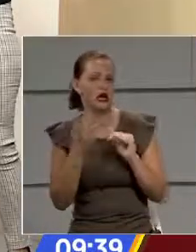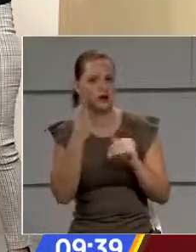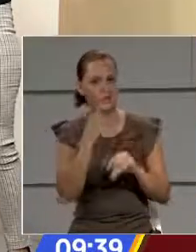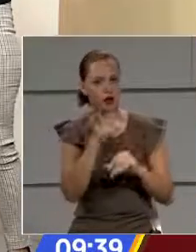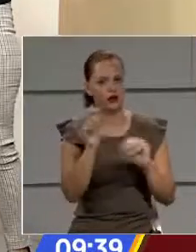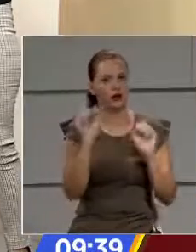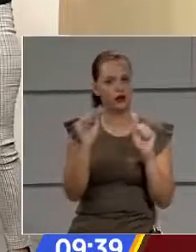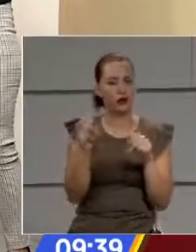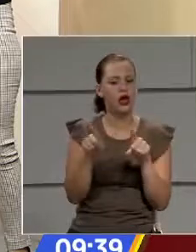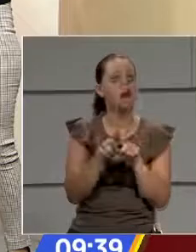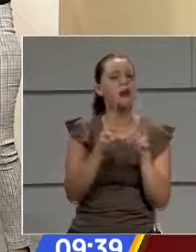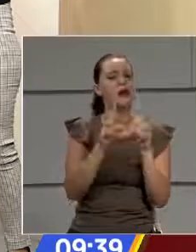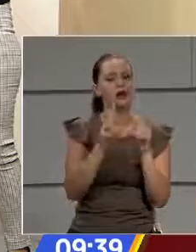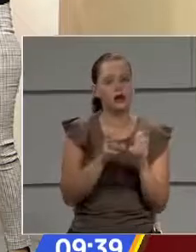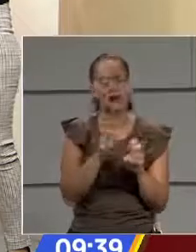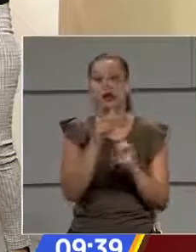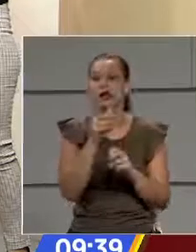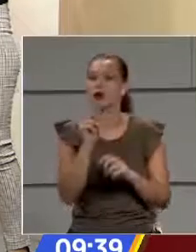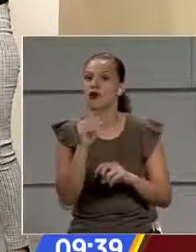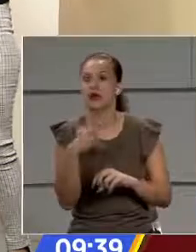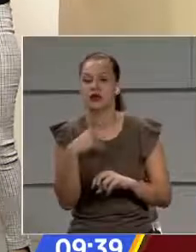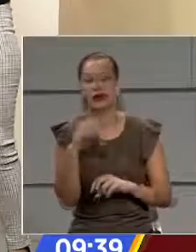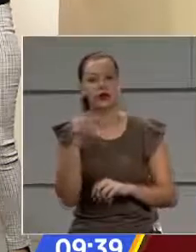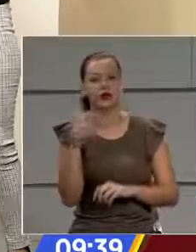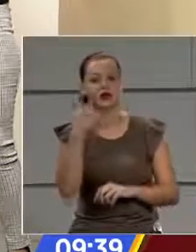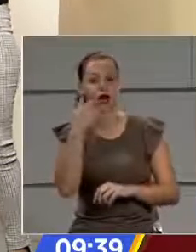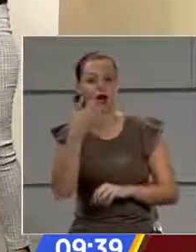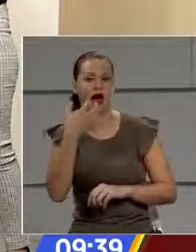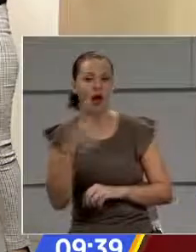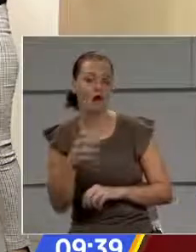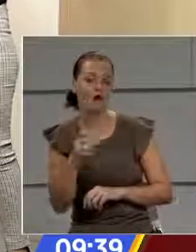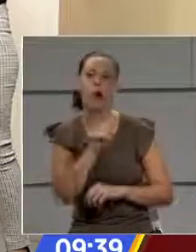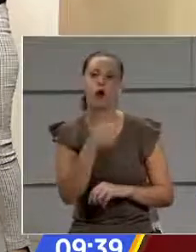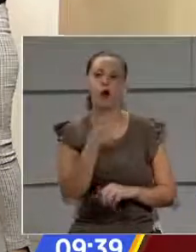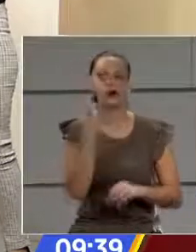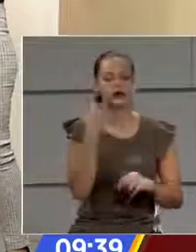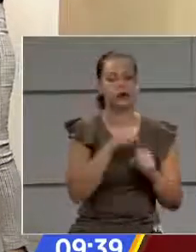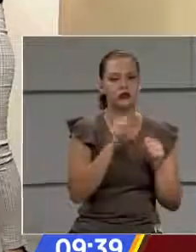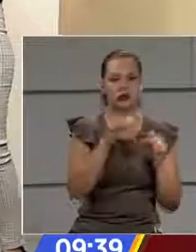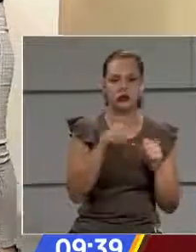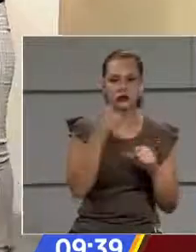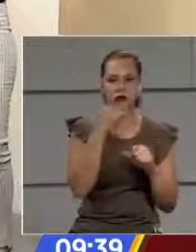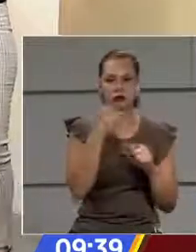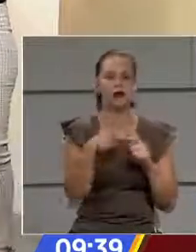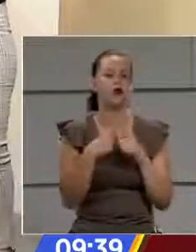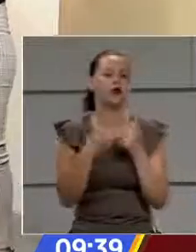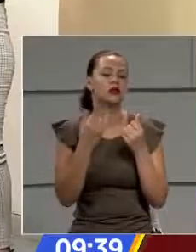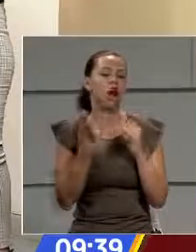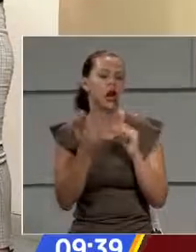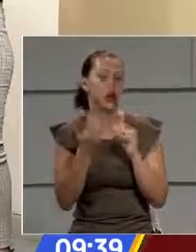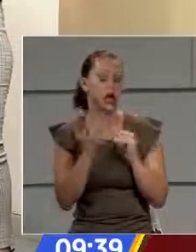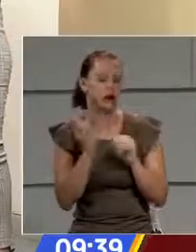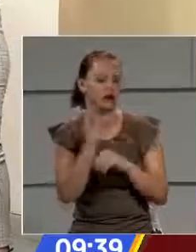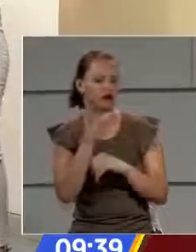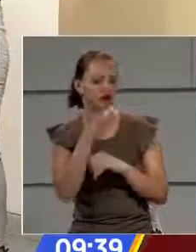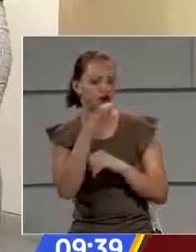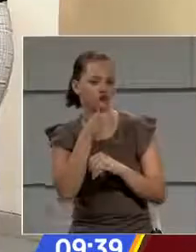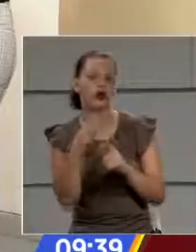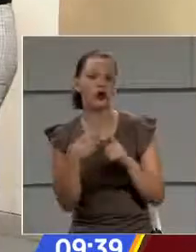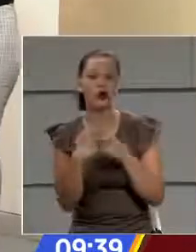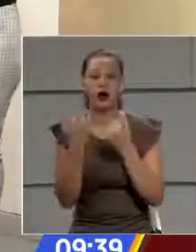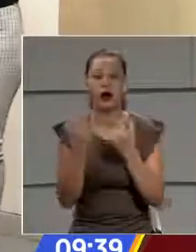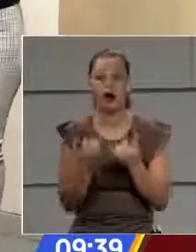ustedes también puedan descargarlas, quienes no tienen iPhone, sino utilizan algún otro sistema operativo. Entonces ya casi se las vamos a sugerir. Ok, vamos ahora